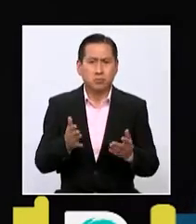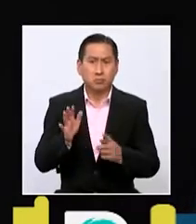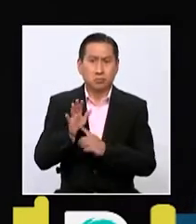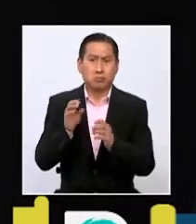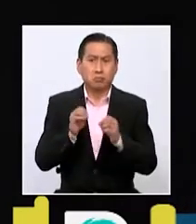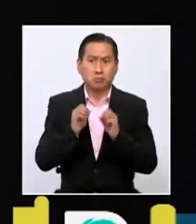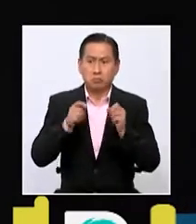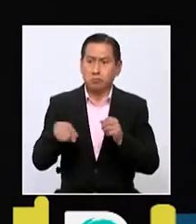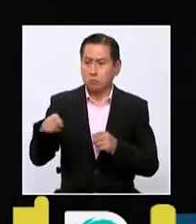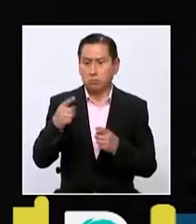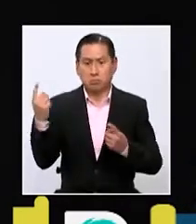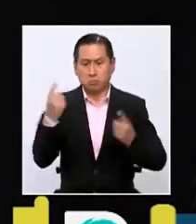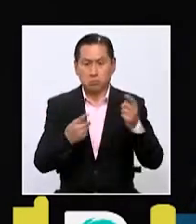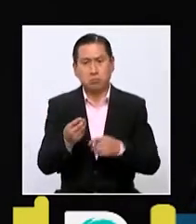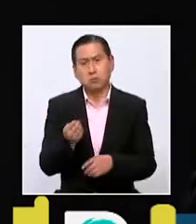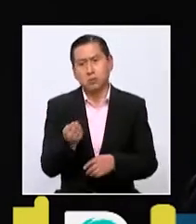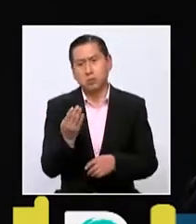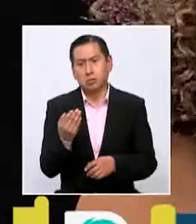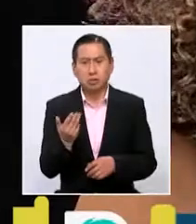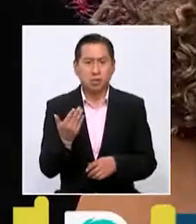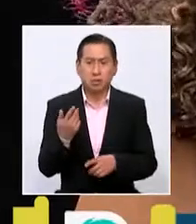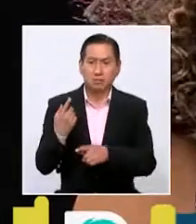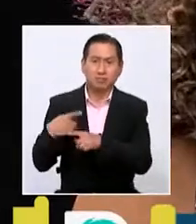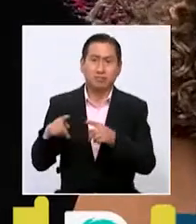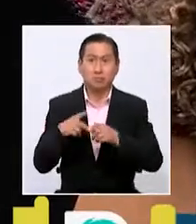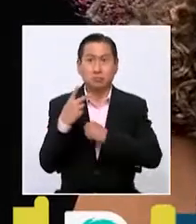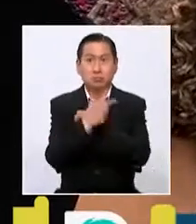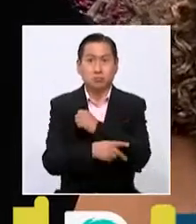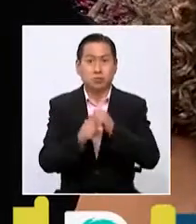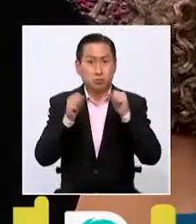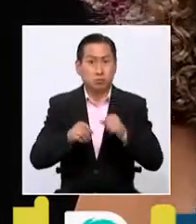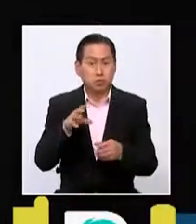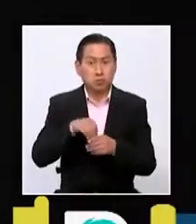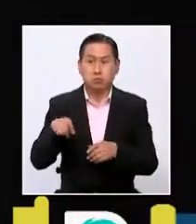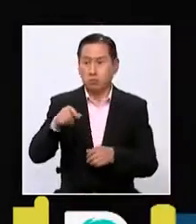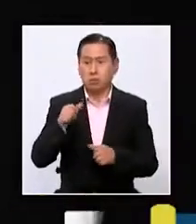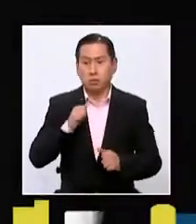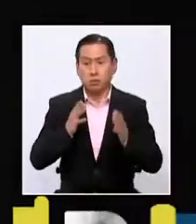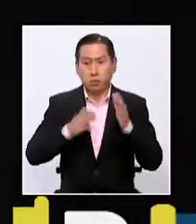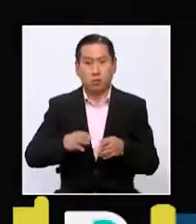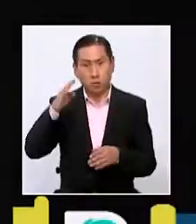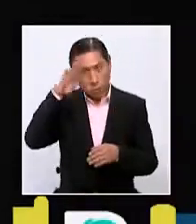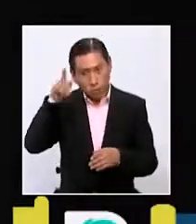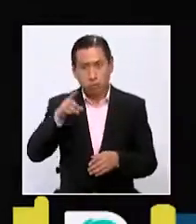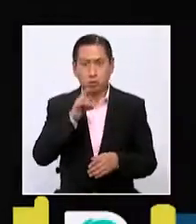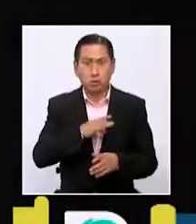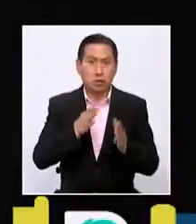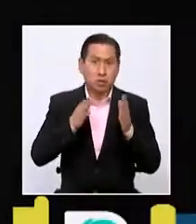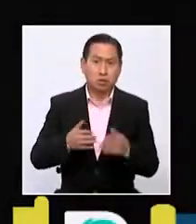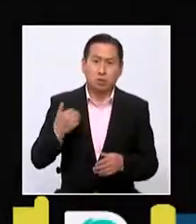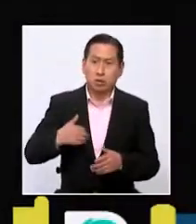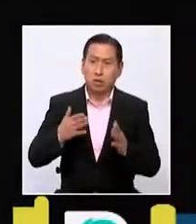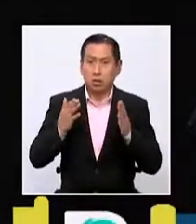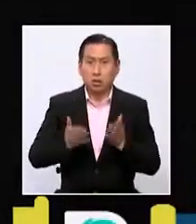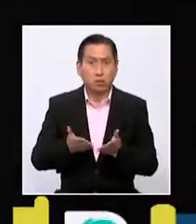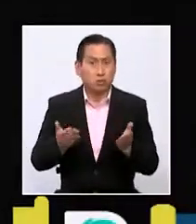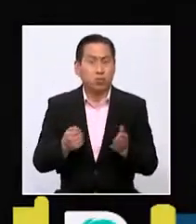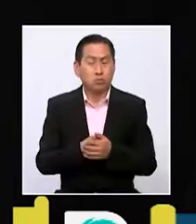estar presentes 14, 15 nacionalidades. Mm. Puedes ver actores cubanos, chilenos,